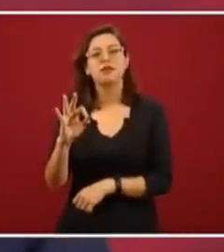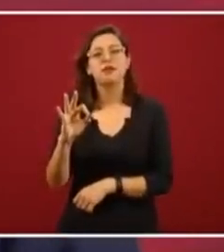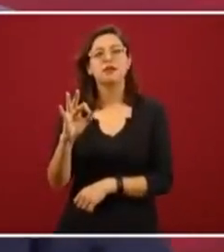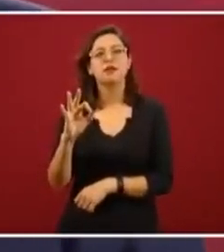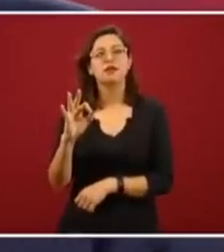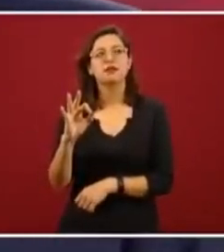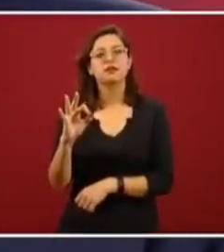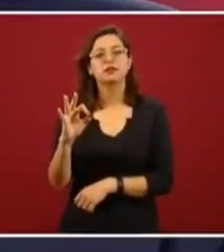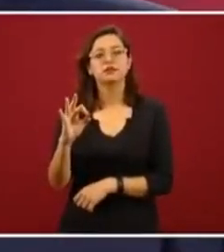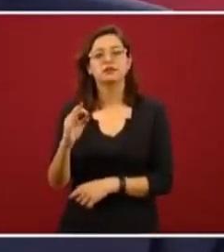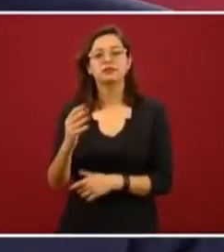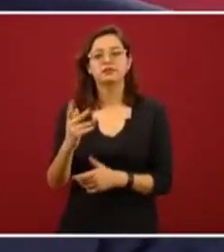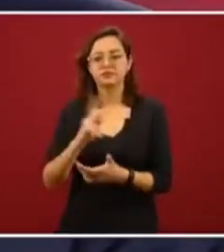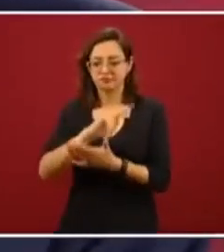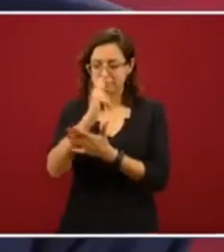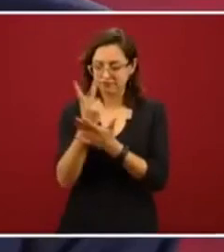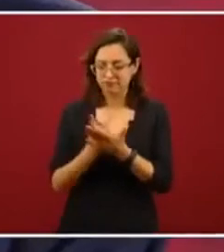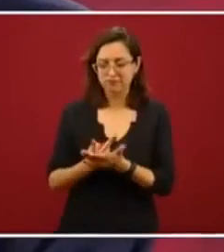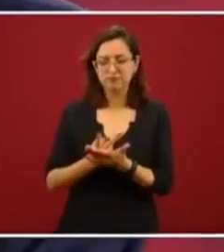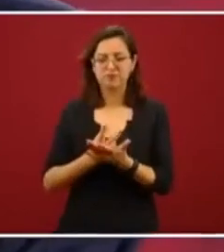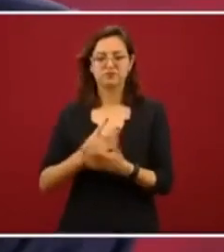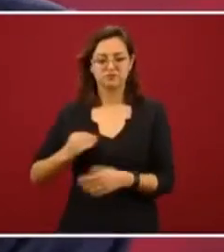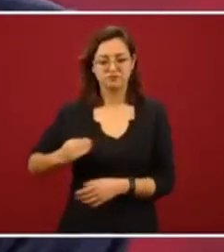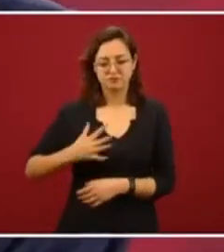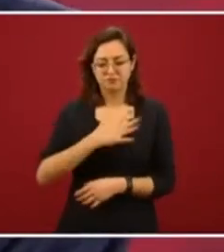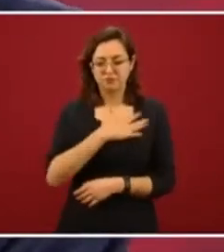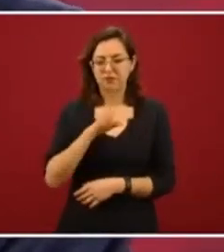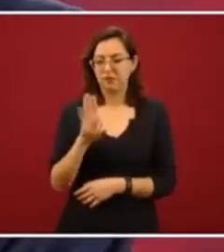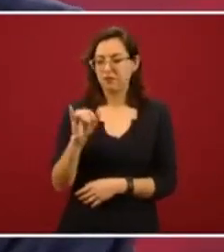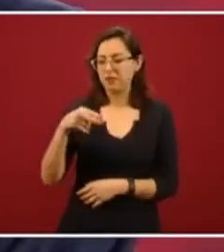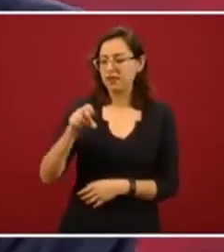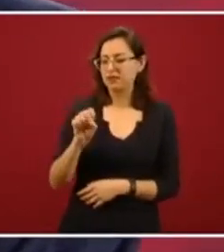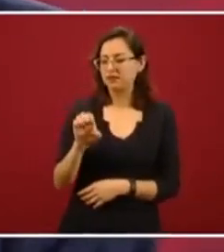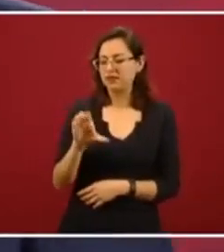mantener los programas de bienestar.